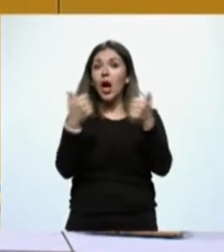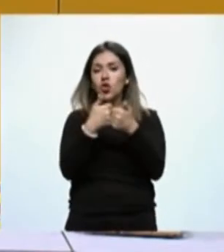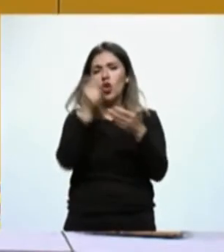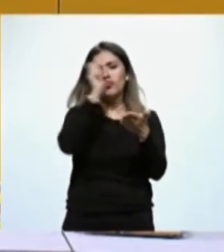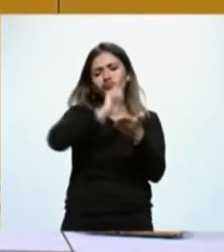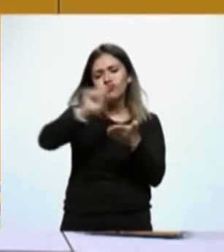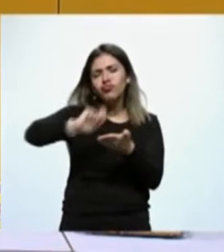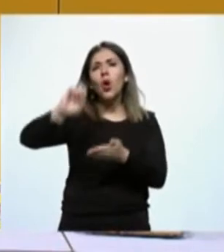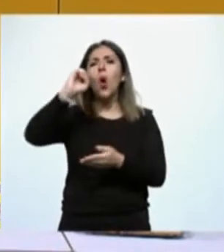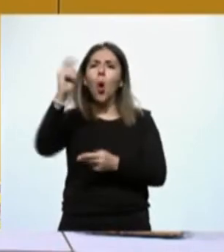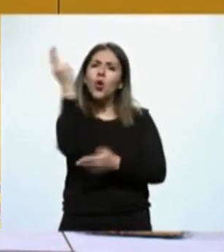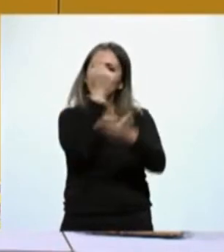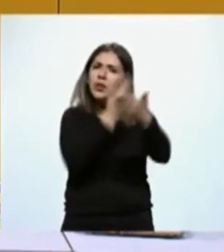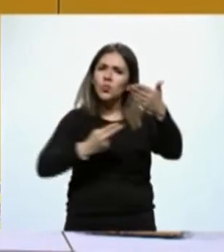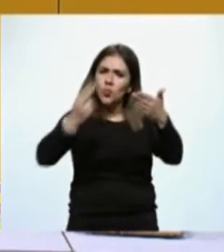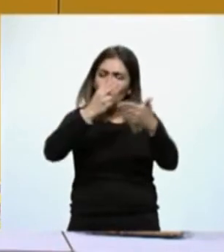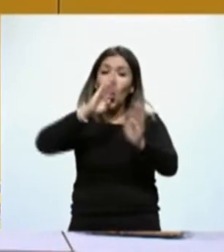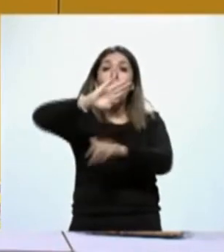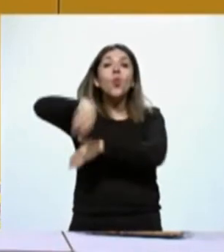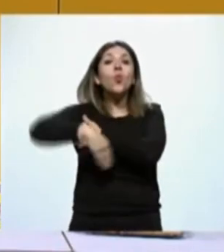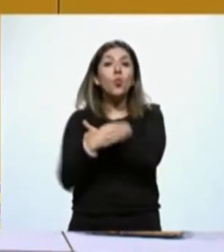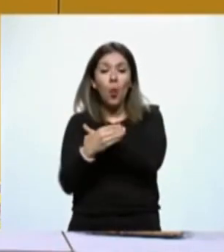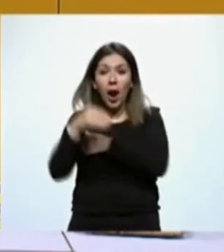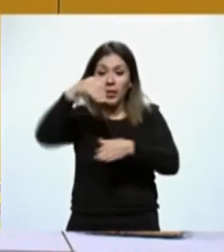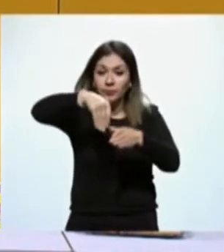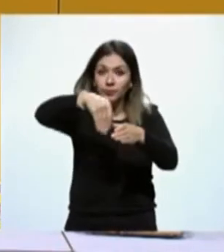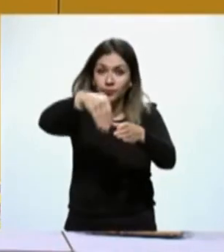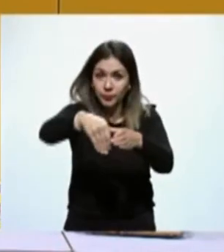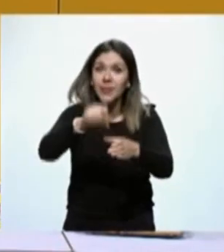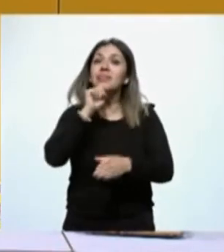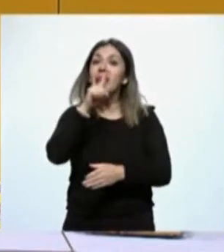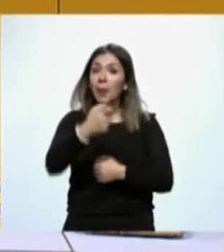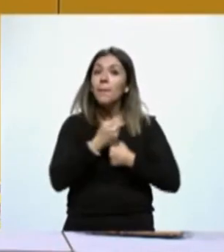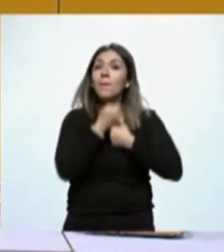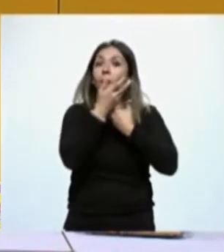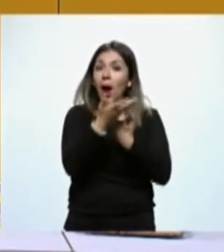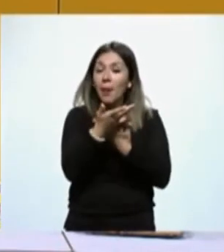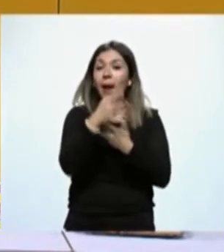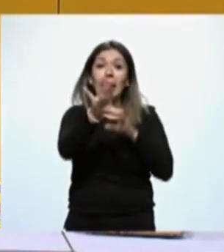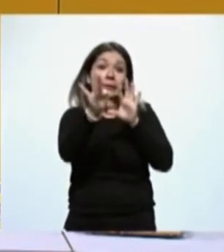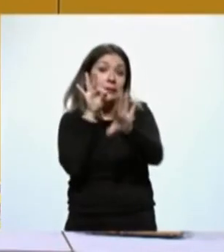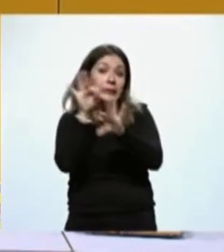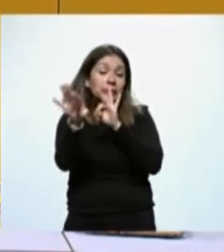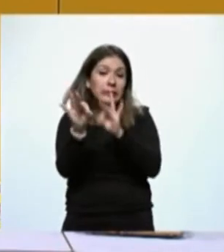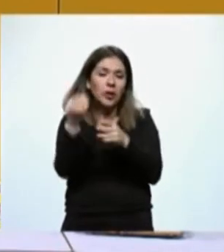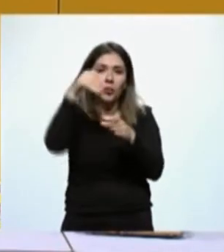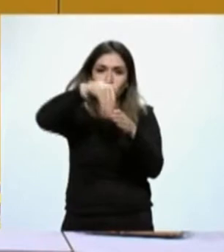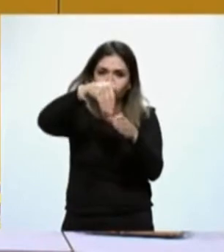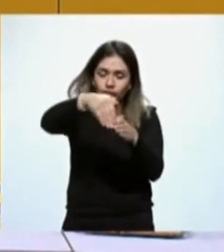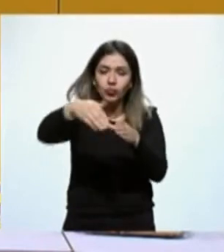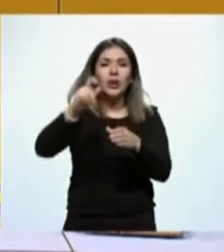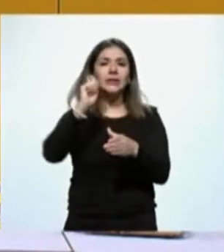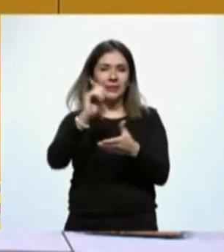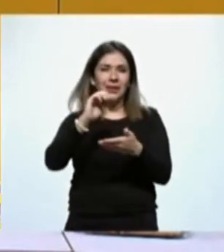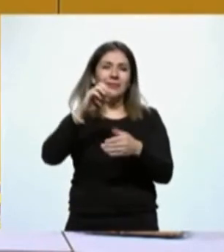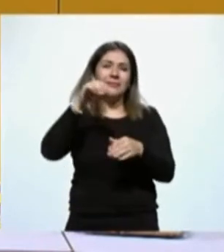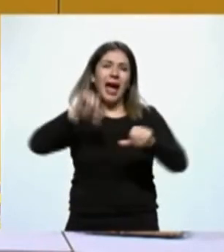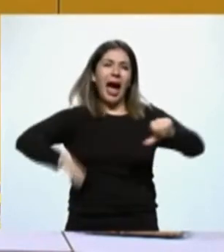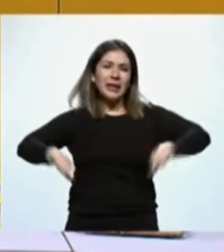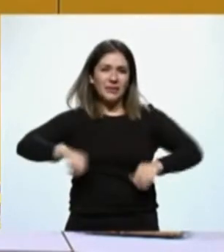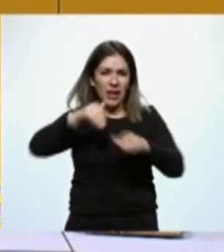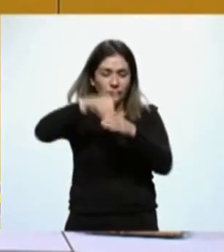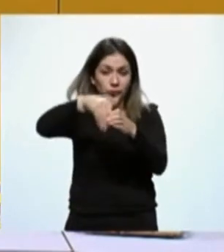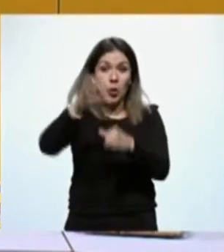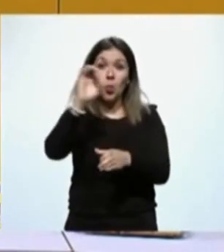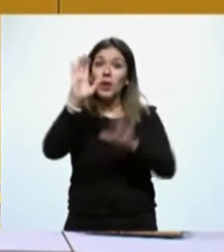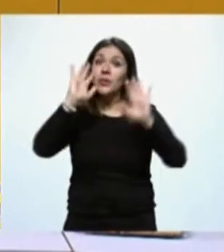pequeño escrito o dibujo y guarda tus trabajos, incluyendo los poemas y canciones que hayan seleccionado, en una carpeta de experiencias para